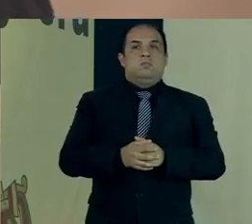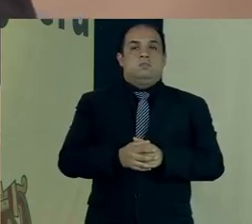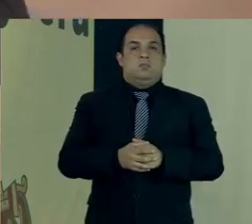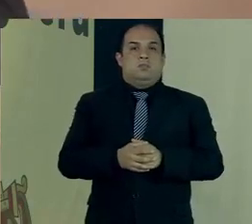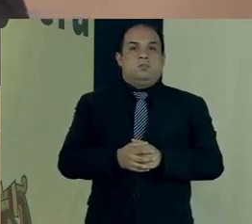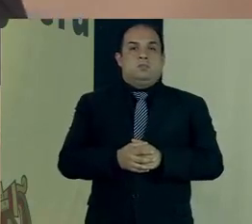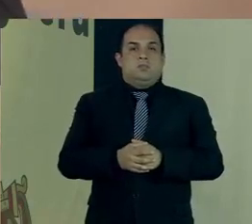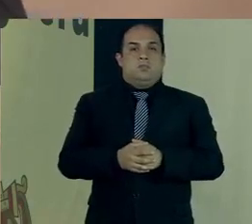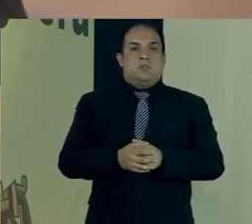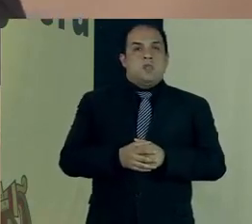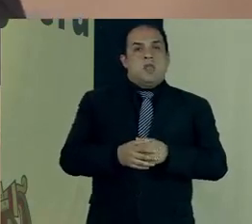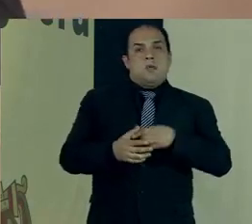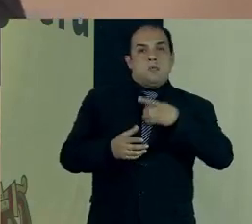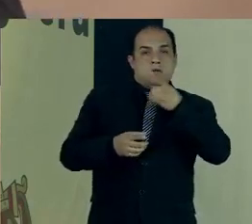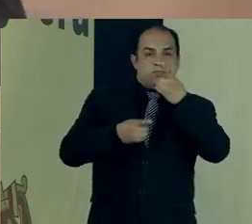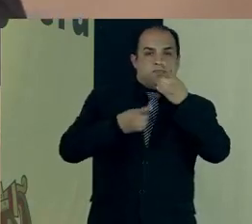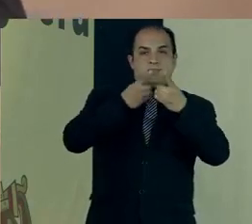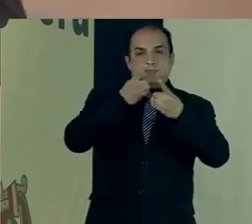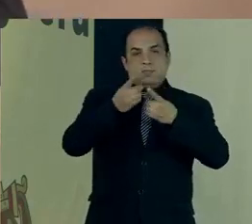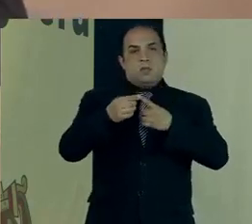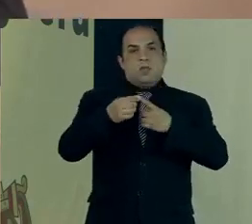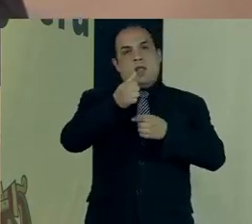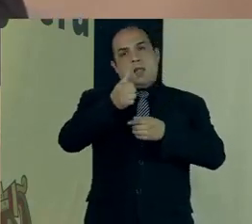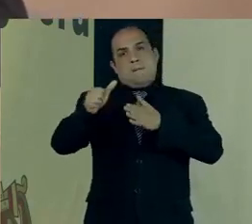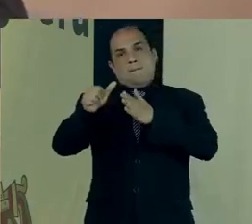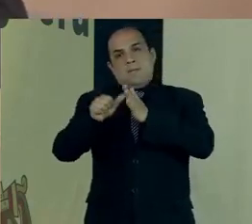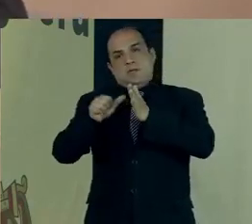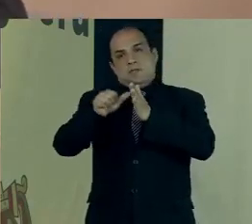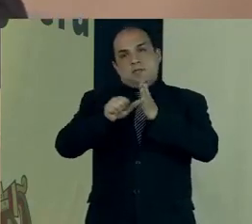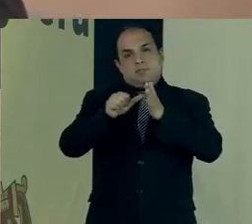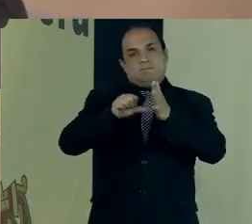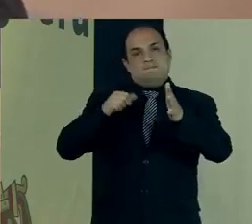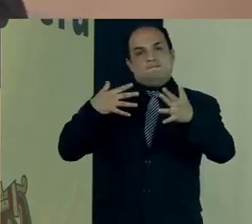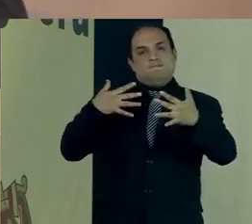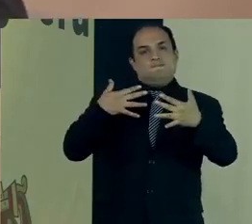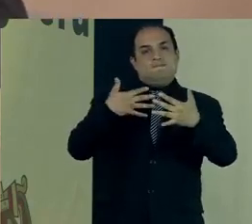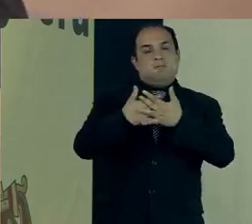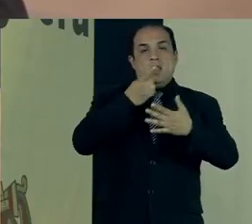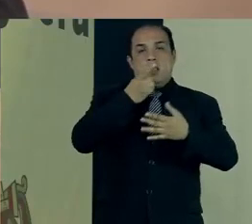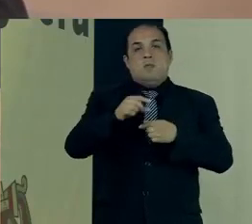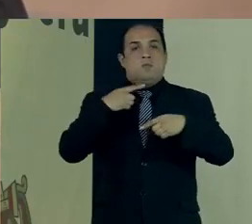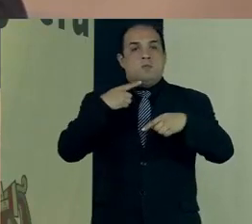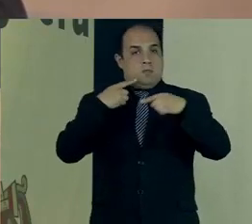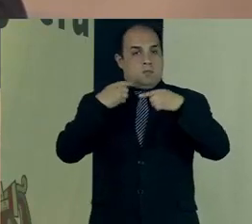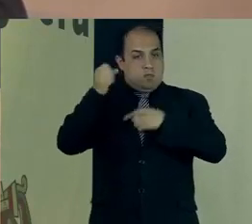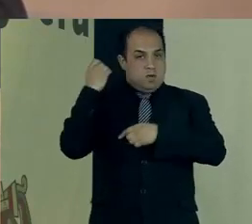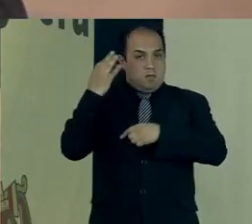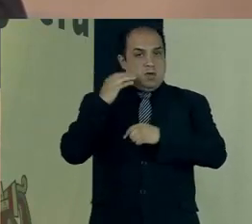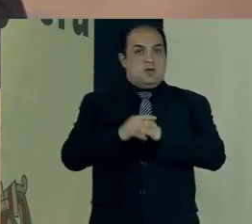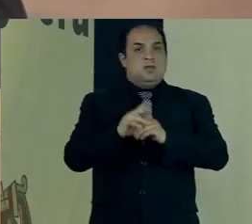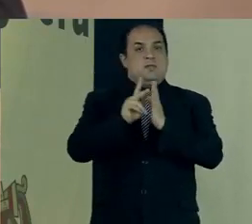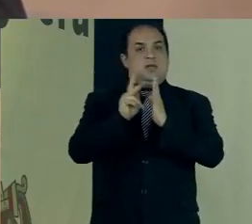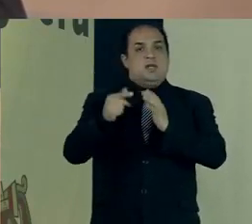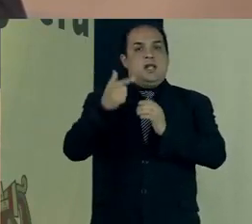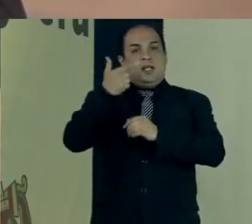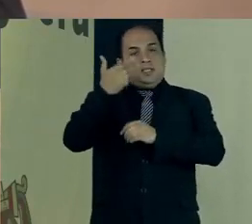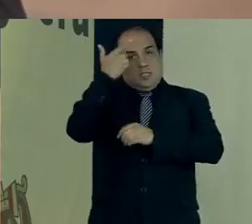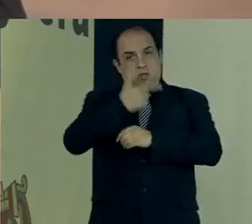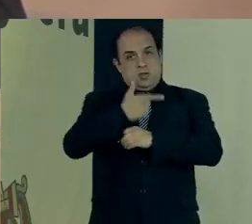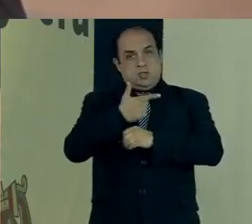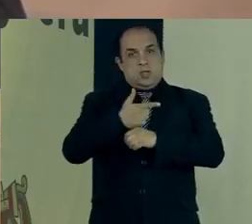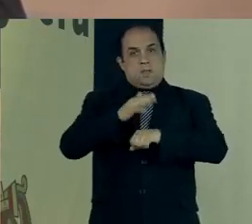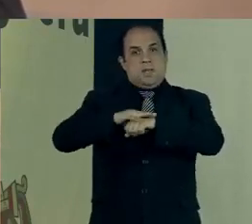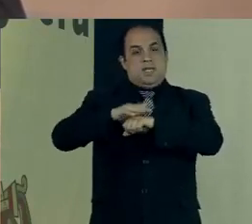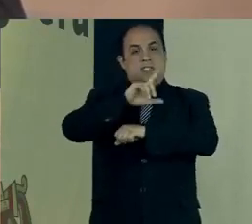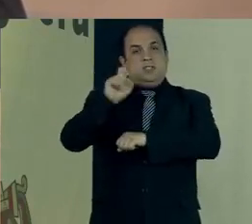a lo largo de todos estos meses lo dijimos en conferencias de prensa a las 7 de la noche por más